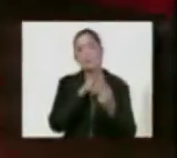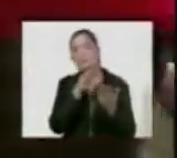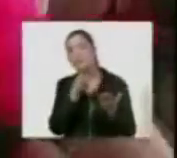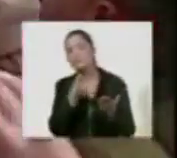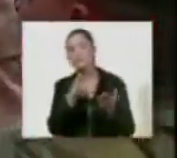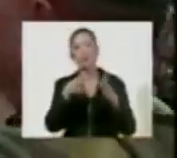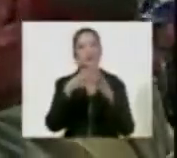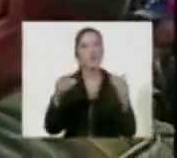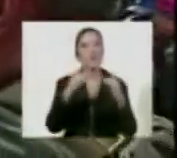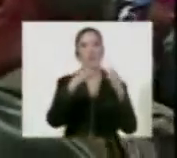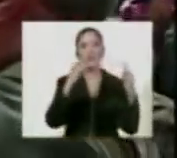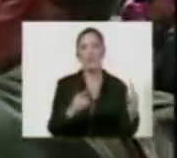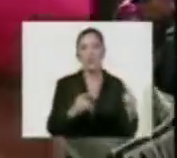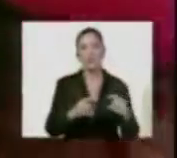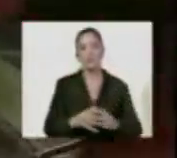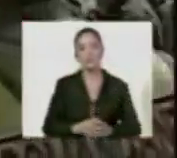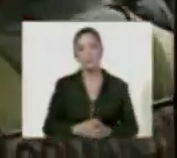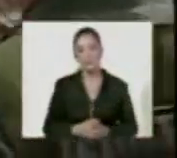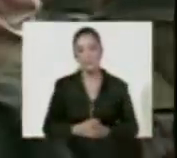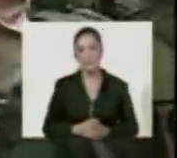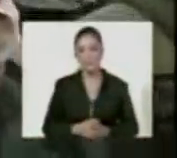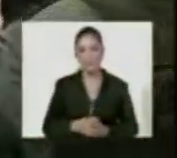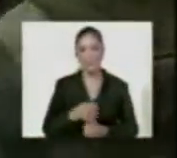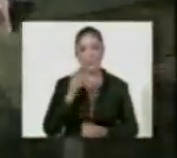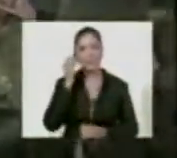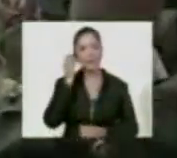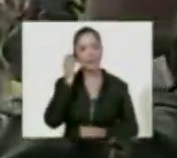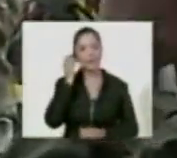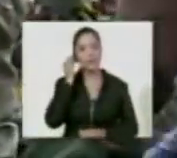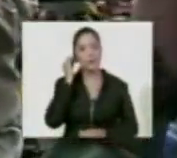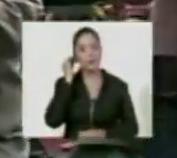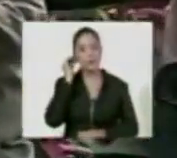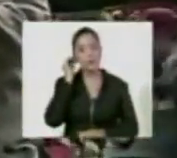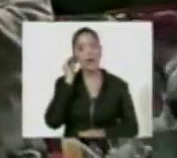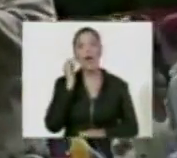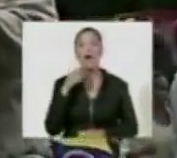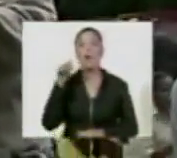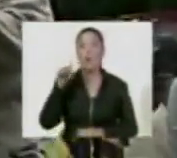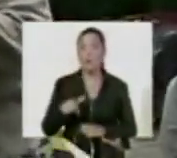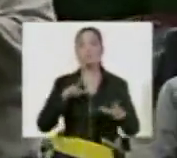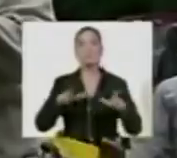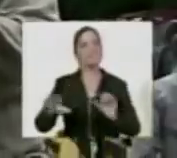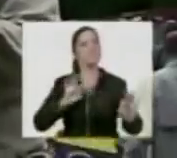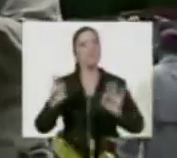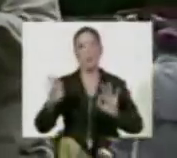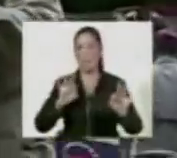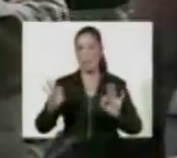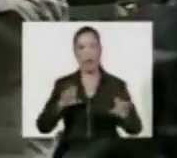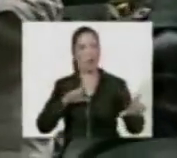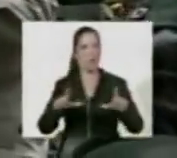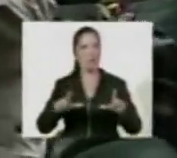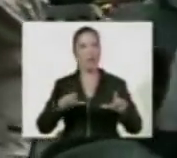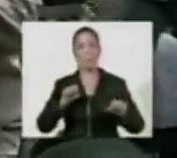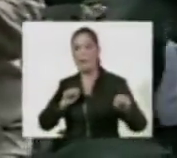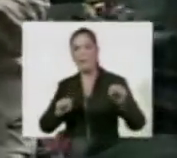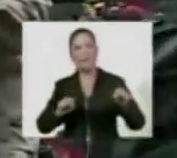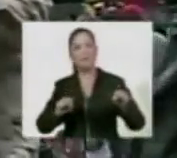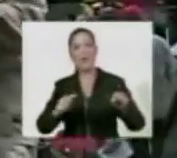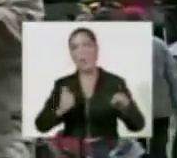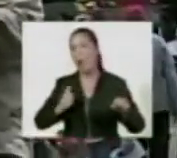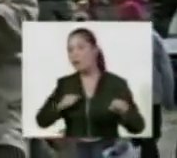del apresto operacional de la Fuerza Armada Nacional Bolivariana. Estamos preparados para defender la tierra palmo a palmo